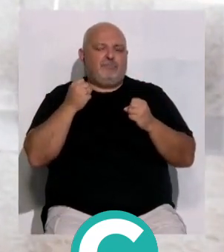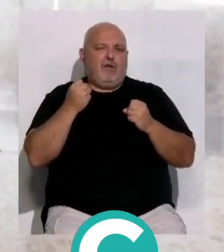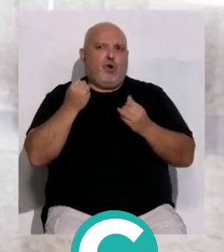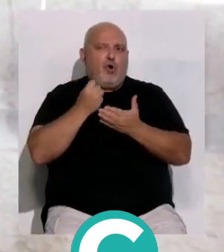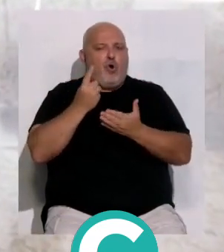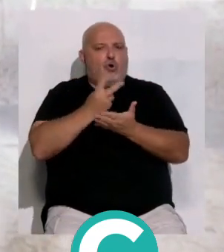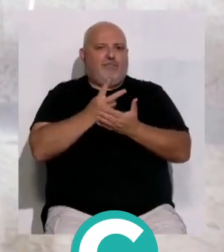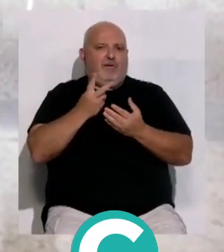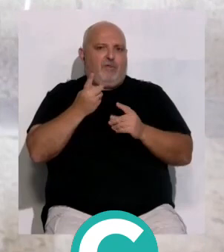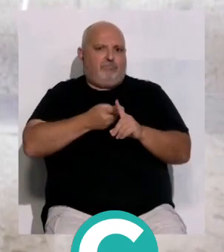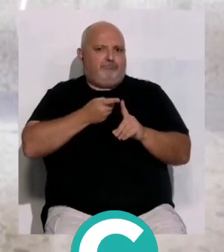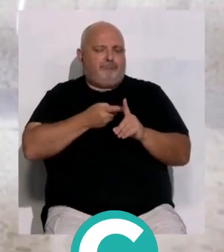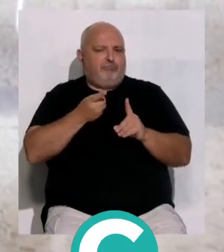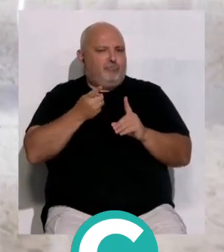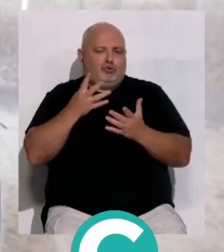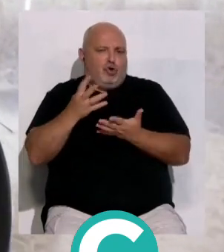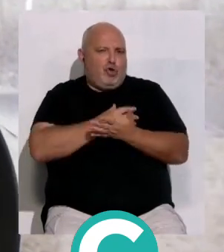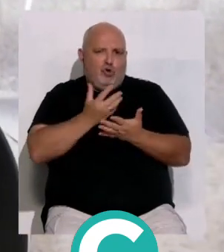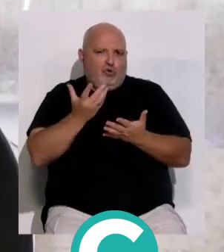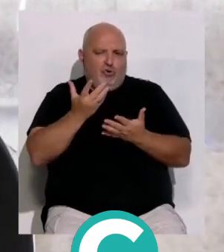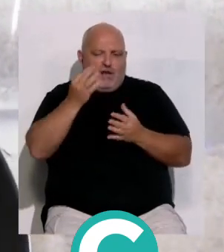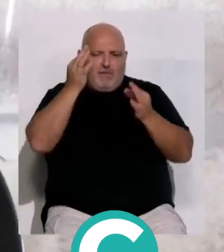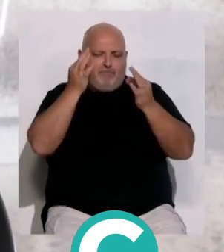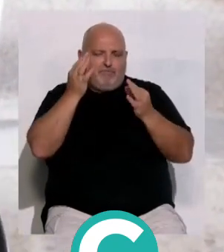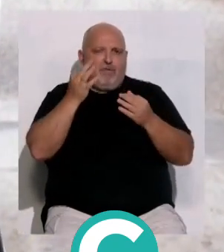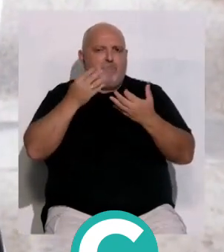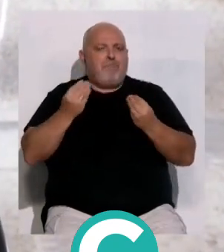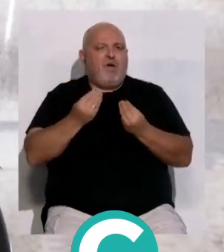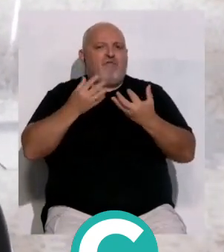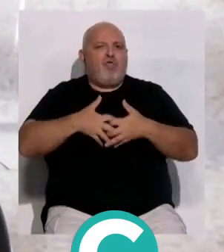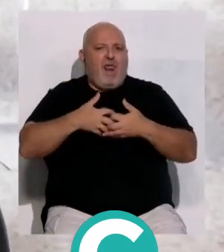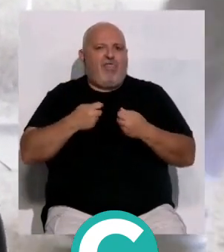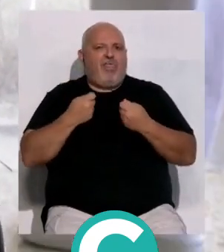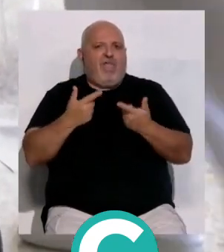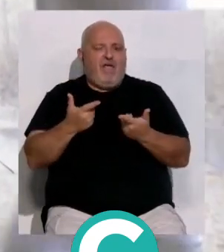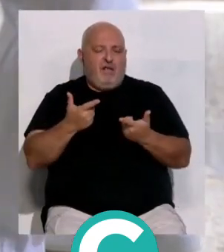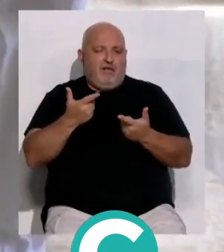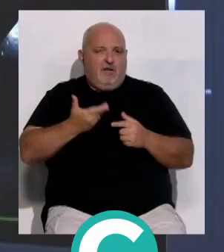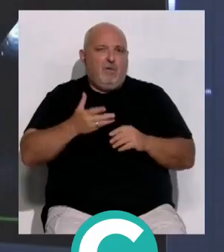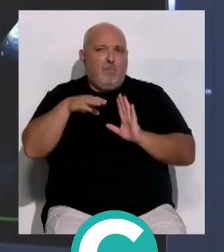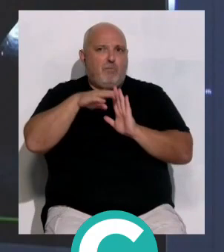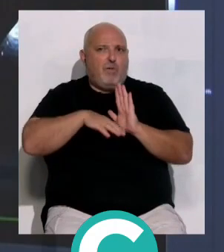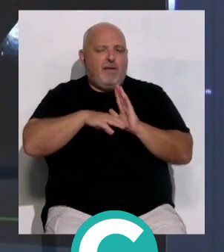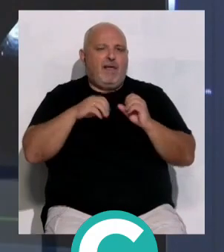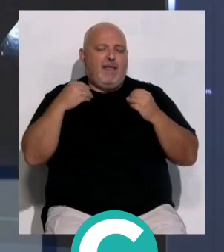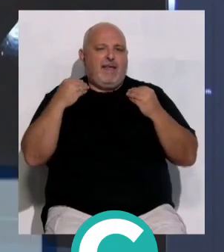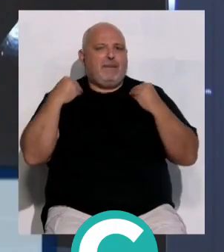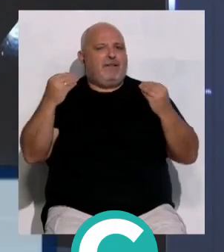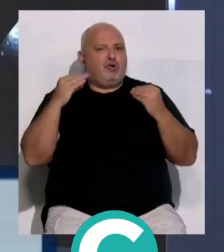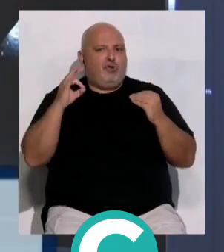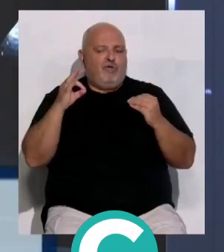hábil en todos los aspectos, ¿no? Nosotros es una mejora funcional, es decir, que eso fundamentalmente es un programa de entrenamiento